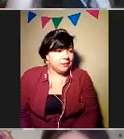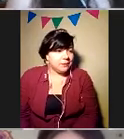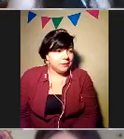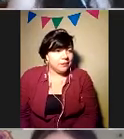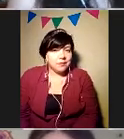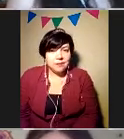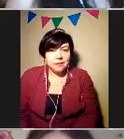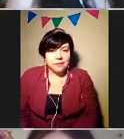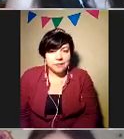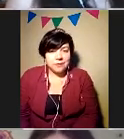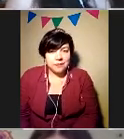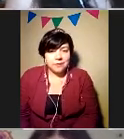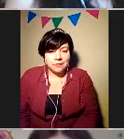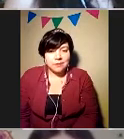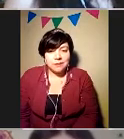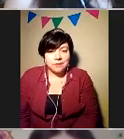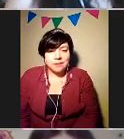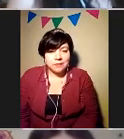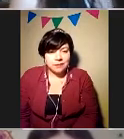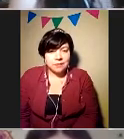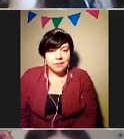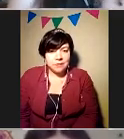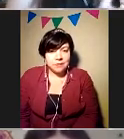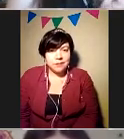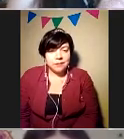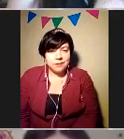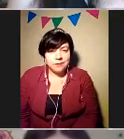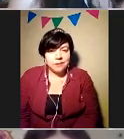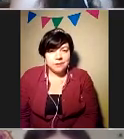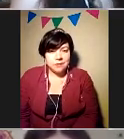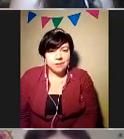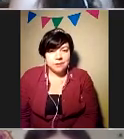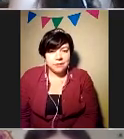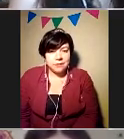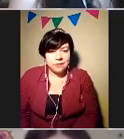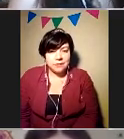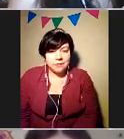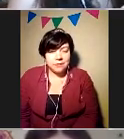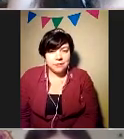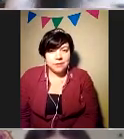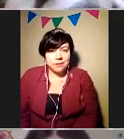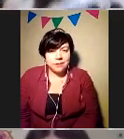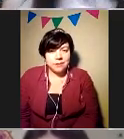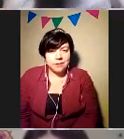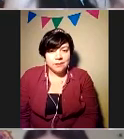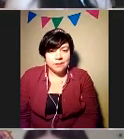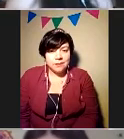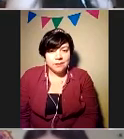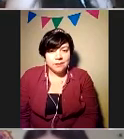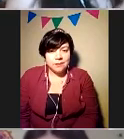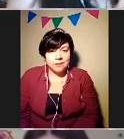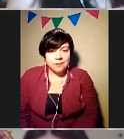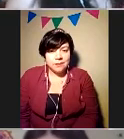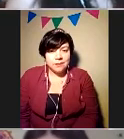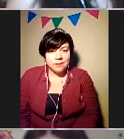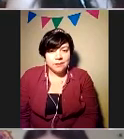contaminados por la industria. Beautiful, que es una película española, que dentro de la historia nos deja ver un